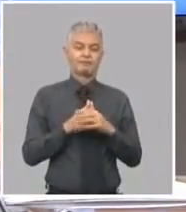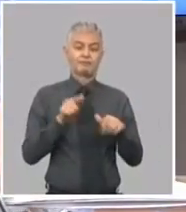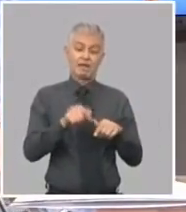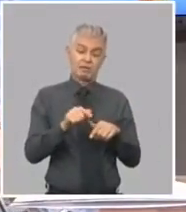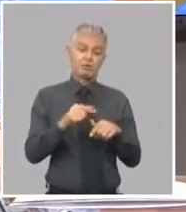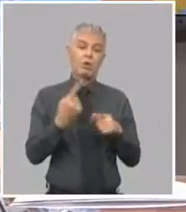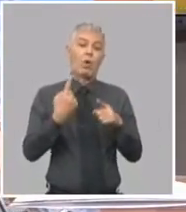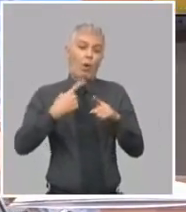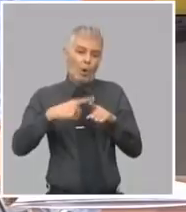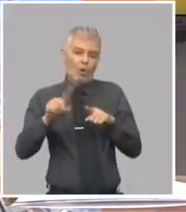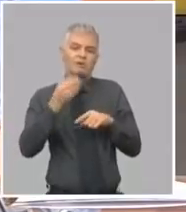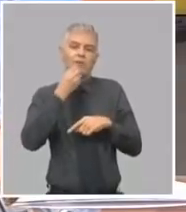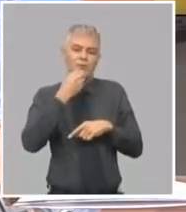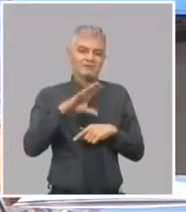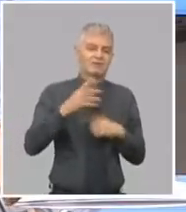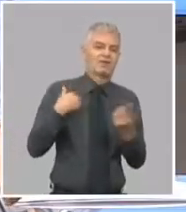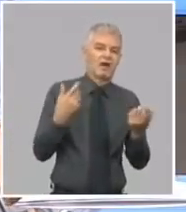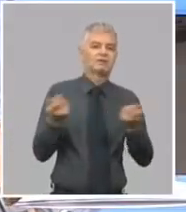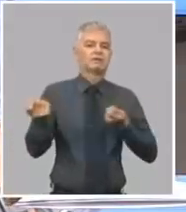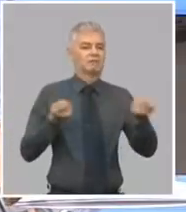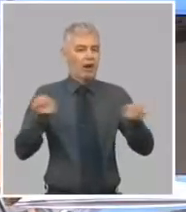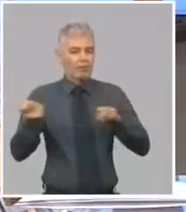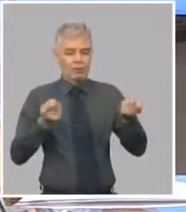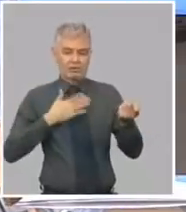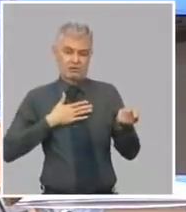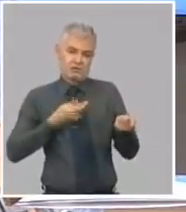más de transportación para nuestro pueblo.